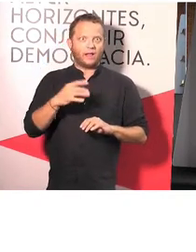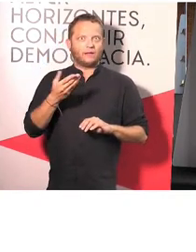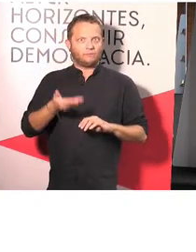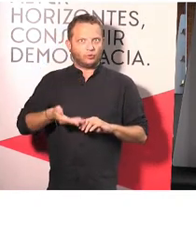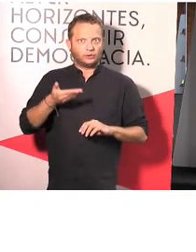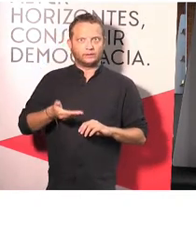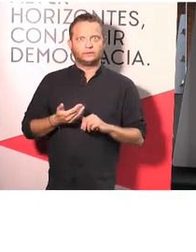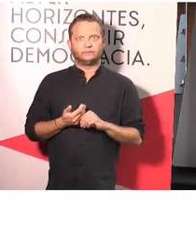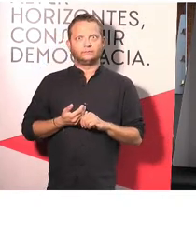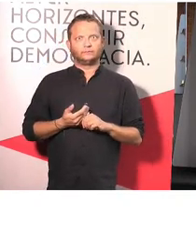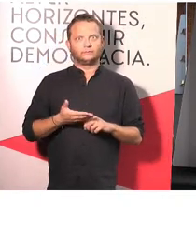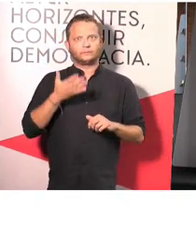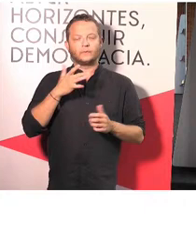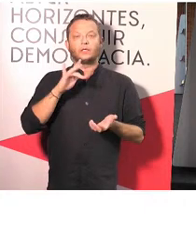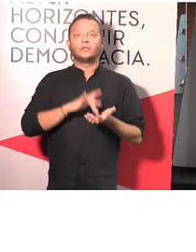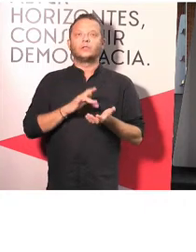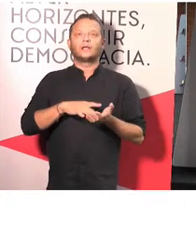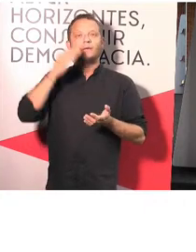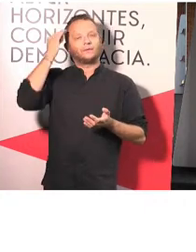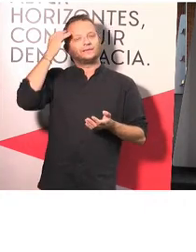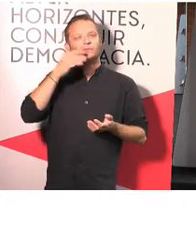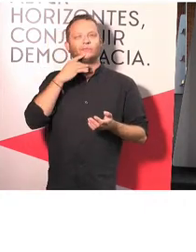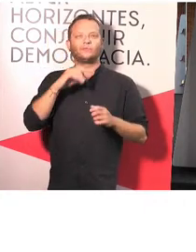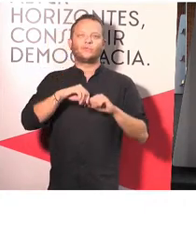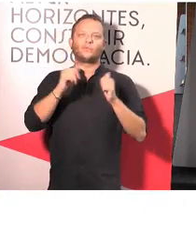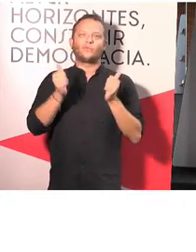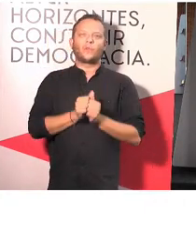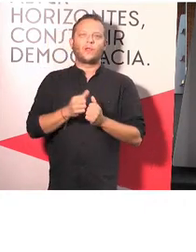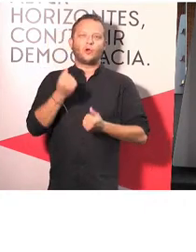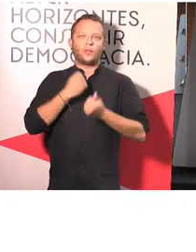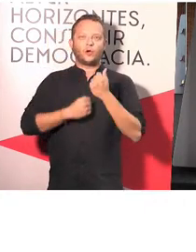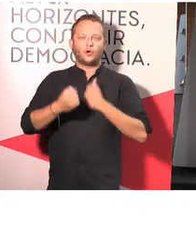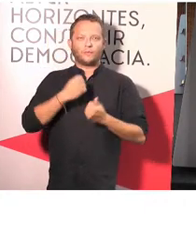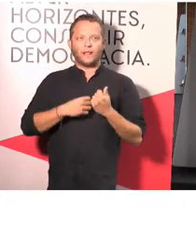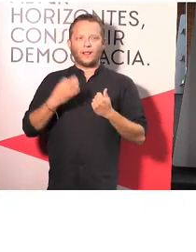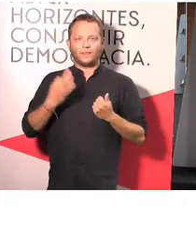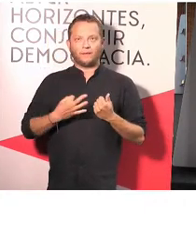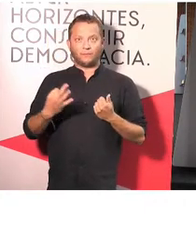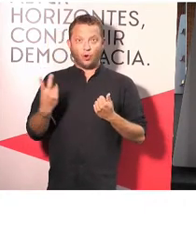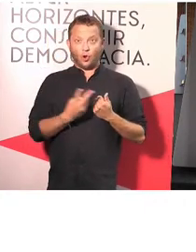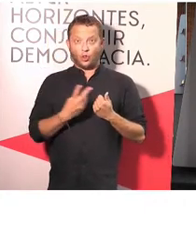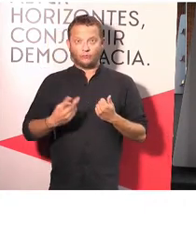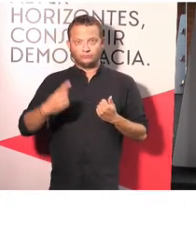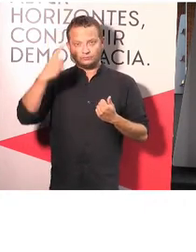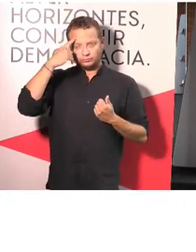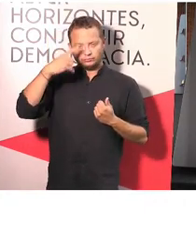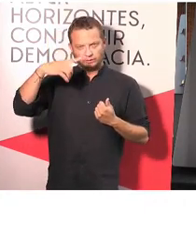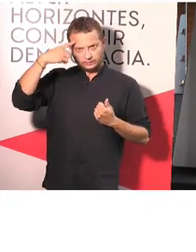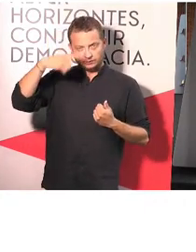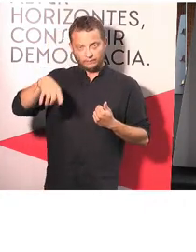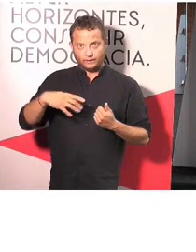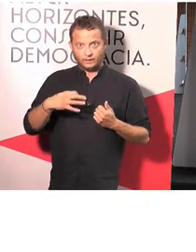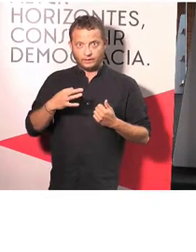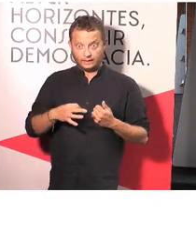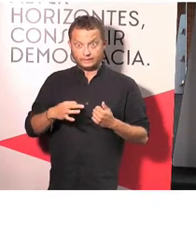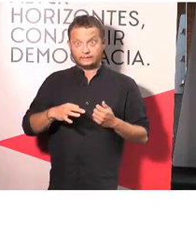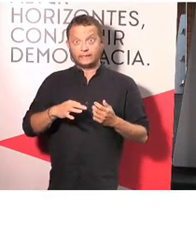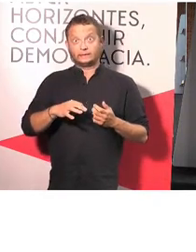importante, como cuando pensamos qué modelo de economía de plataforma, tengamos presente que, y esta es